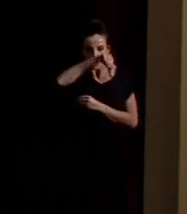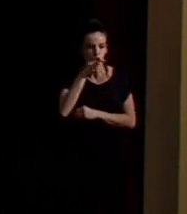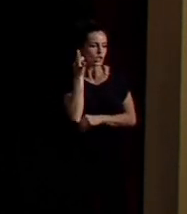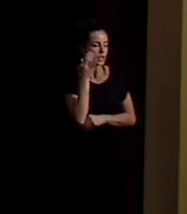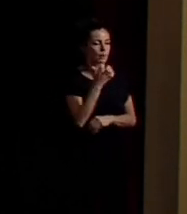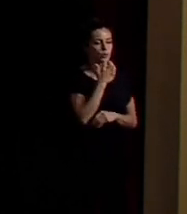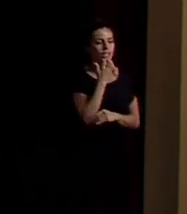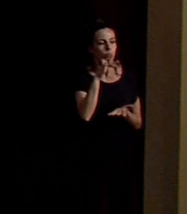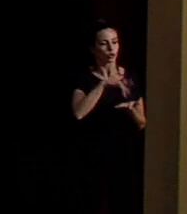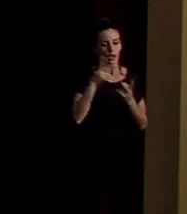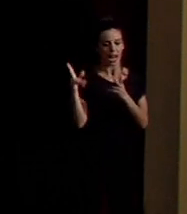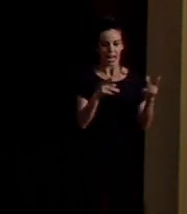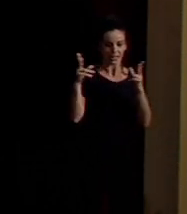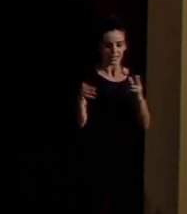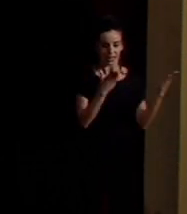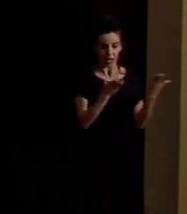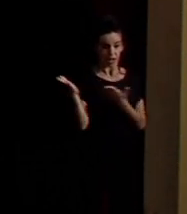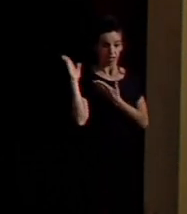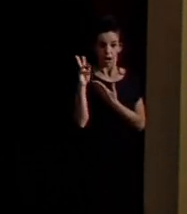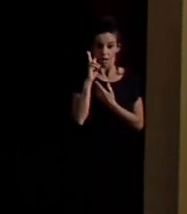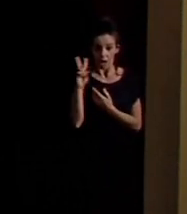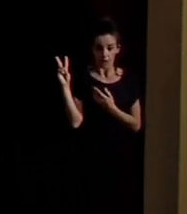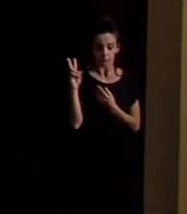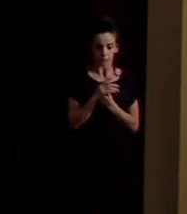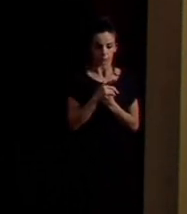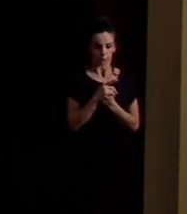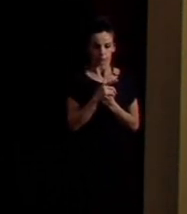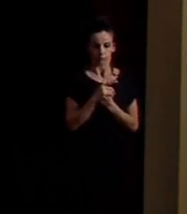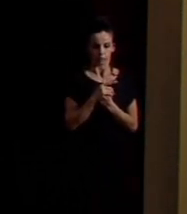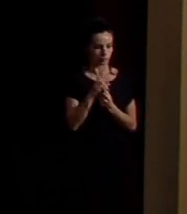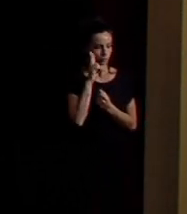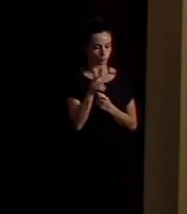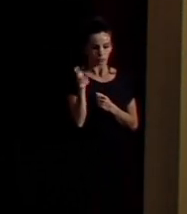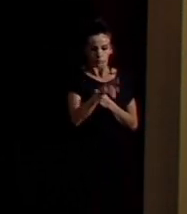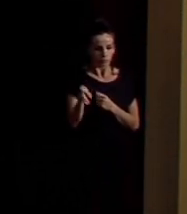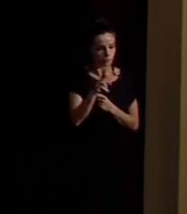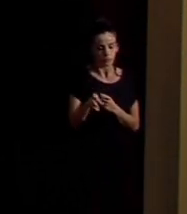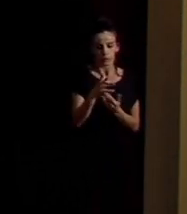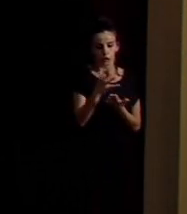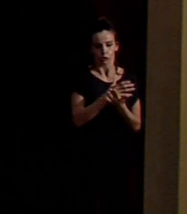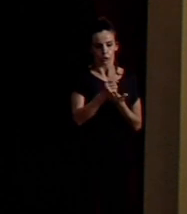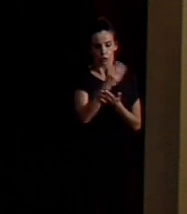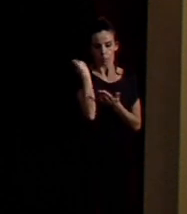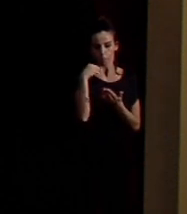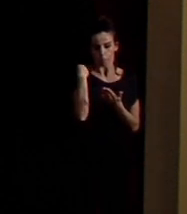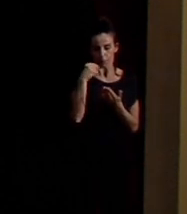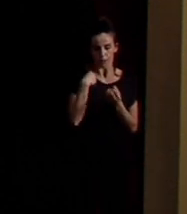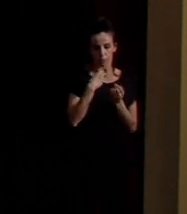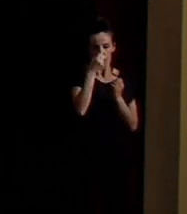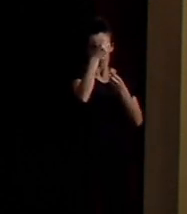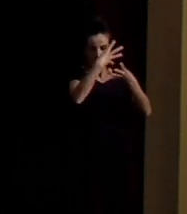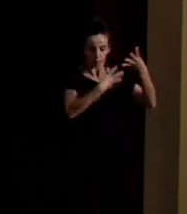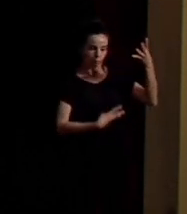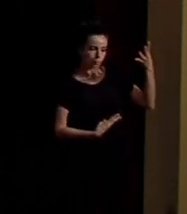por ejemplo la serie que pongo ahí de referencia en la pantalla, pues aparecen insistentemente todos estos elementos de normalización,